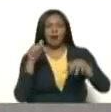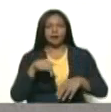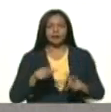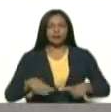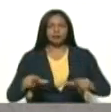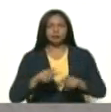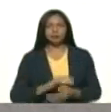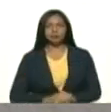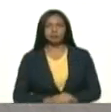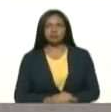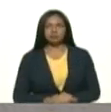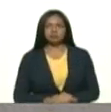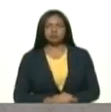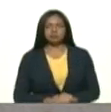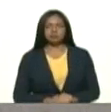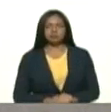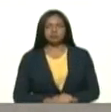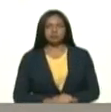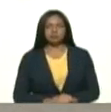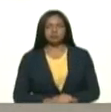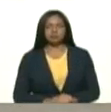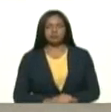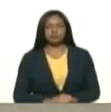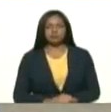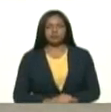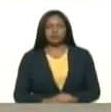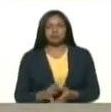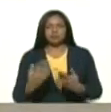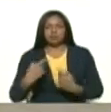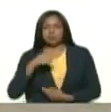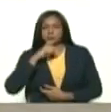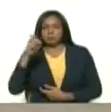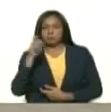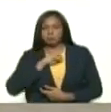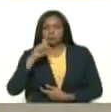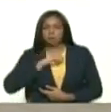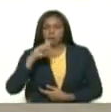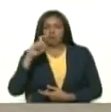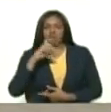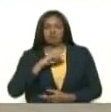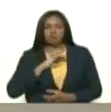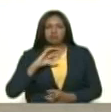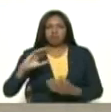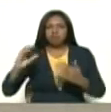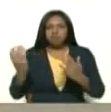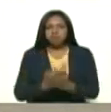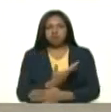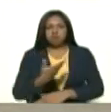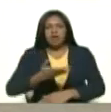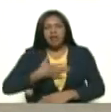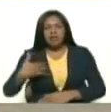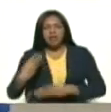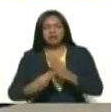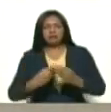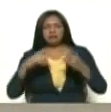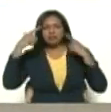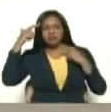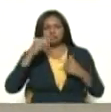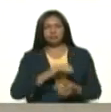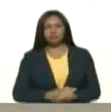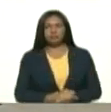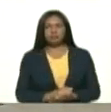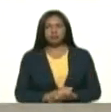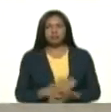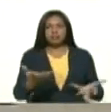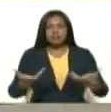llena de un cóctel pavoroso, el odio, la venganza, la revancha, las ansias